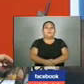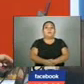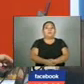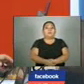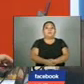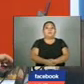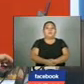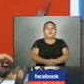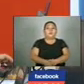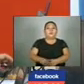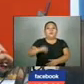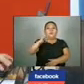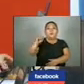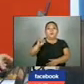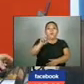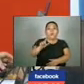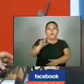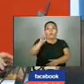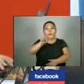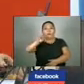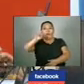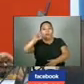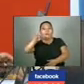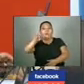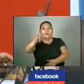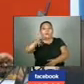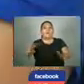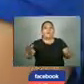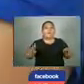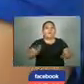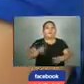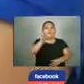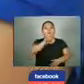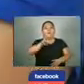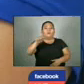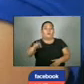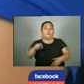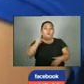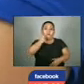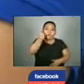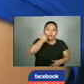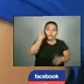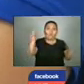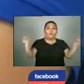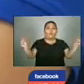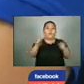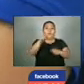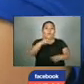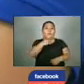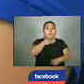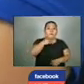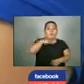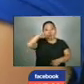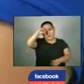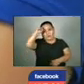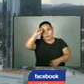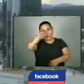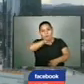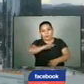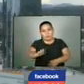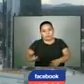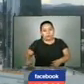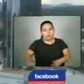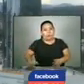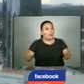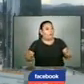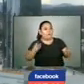Cada 12 de julio se celebra el Día Mundial de la Juventud. Uno de los principales retos que hoy enfrentan los jóvenes salvadoreños es la búsqueda